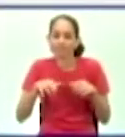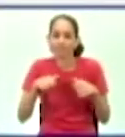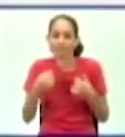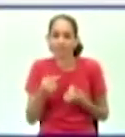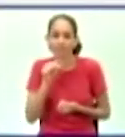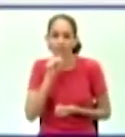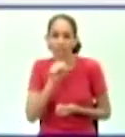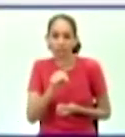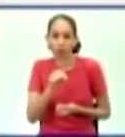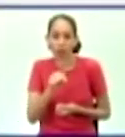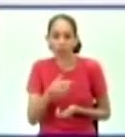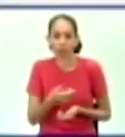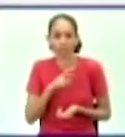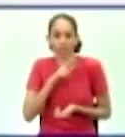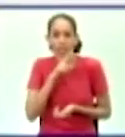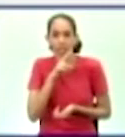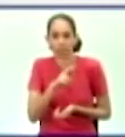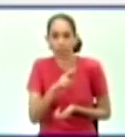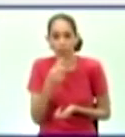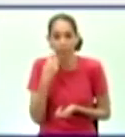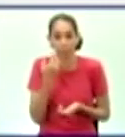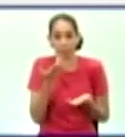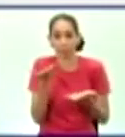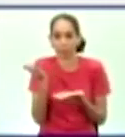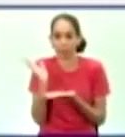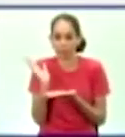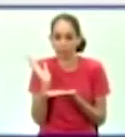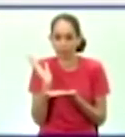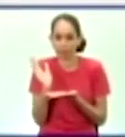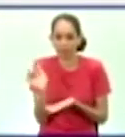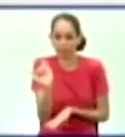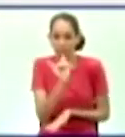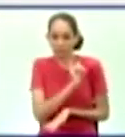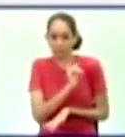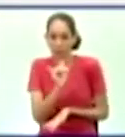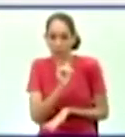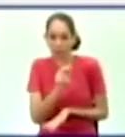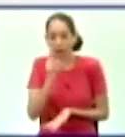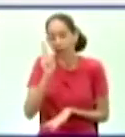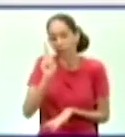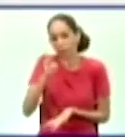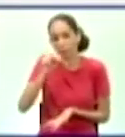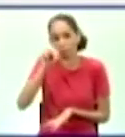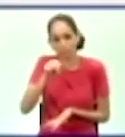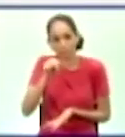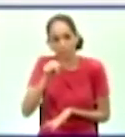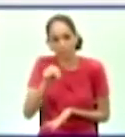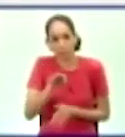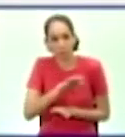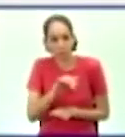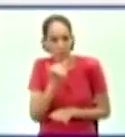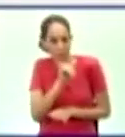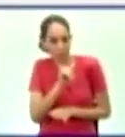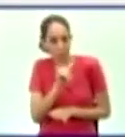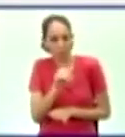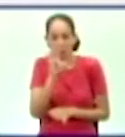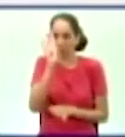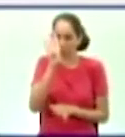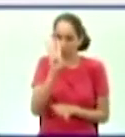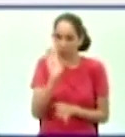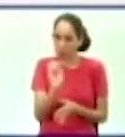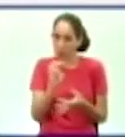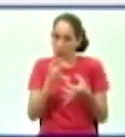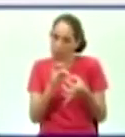fundamentación. Decimos que como los lados PN y OP son iguales, que por datos no nos informan, entonces ese